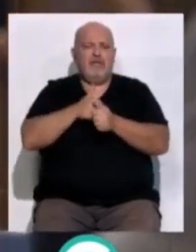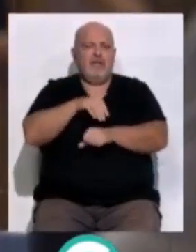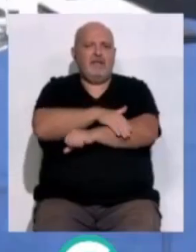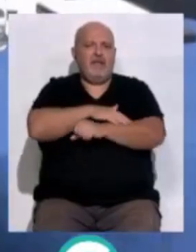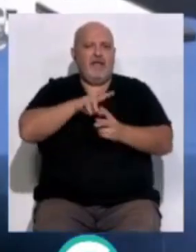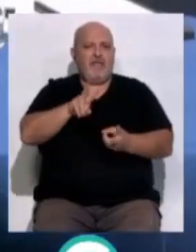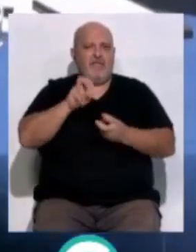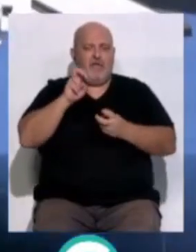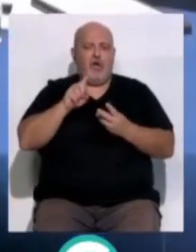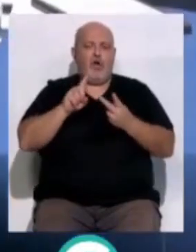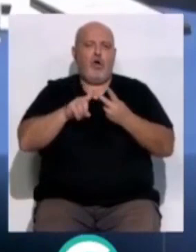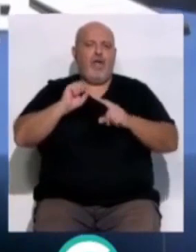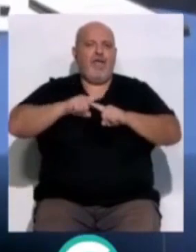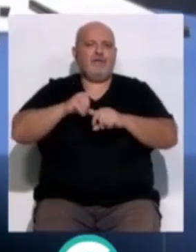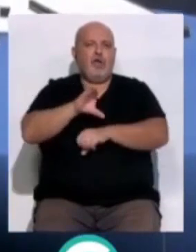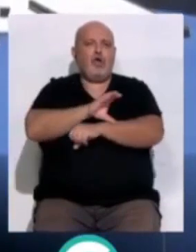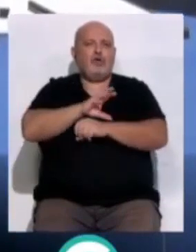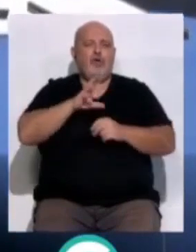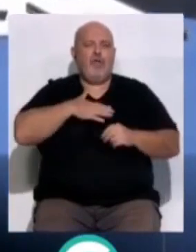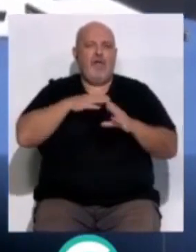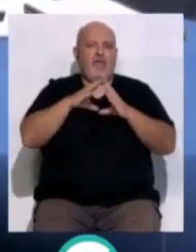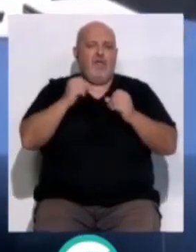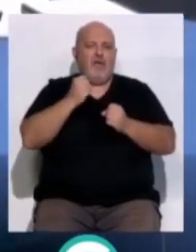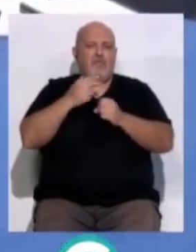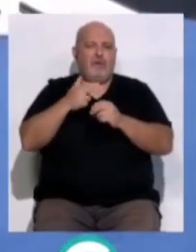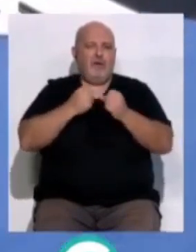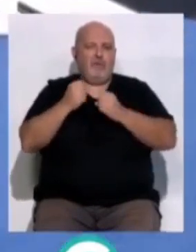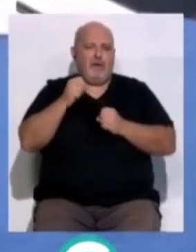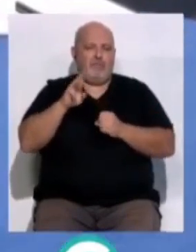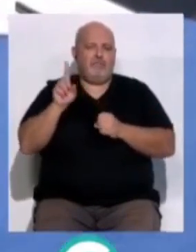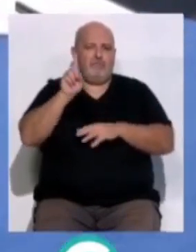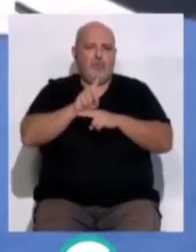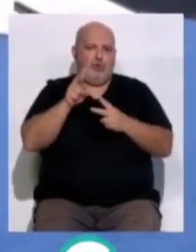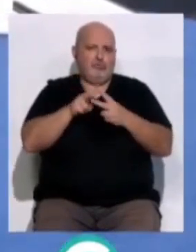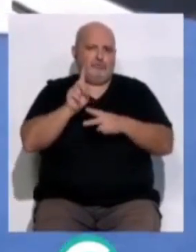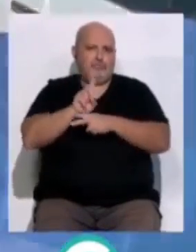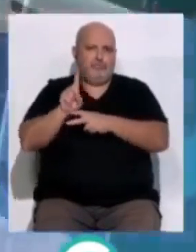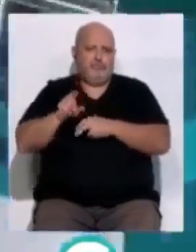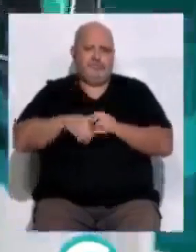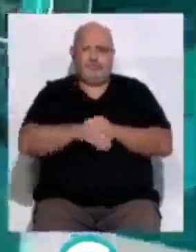de Hacienda o el exconsejero andaluz y actual responsable de Economía del PP, Juan Bravo.